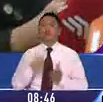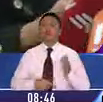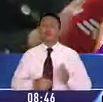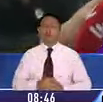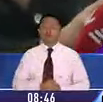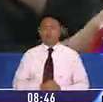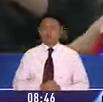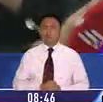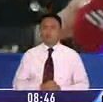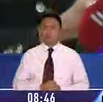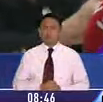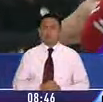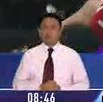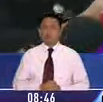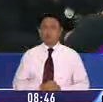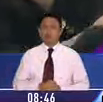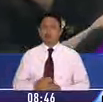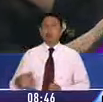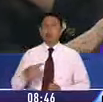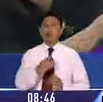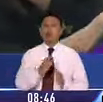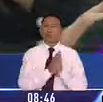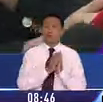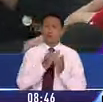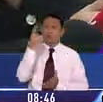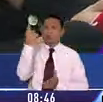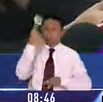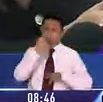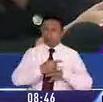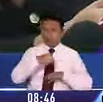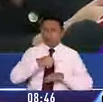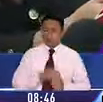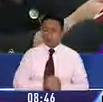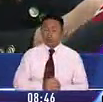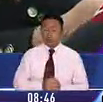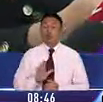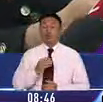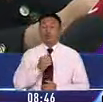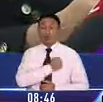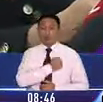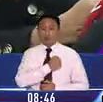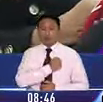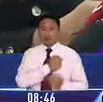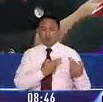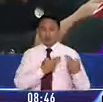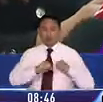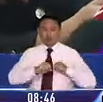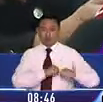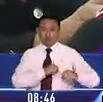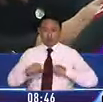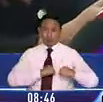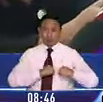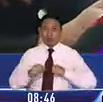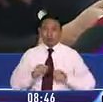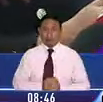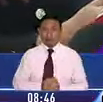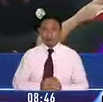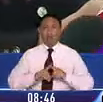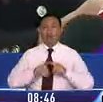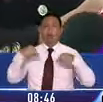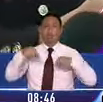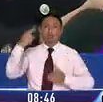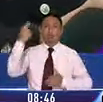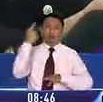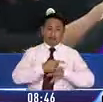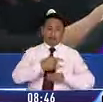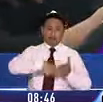de un decreto a la Corte Constitucional? Bueno, esa es la gestión propia que tendremos que seguir generando y no sin necesidad que haya